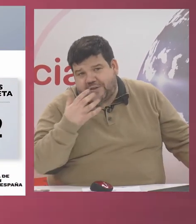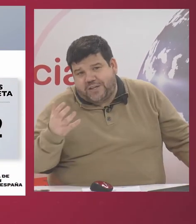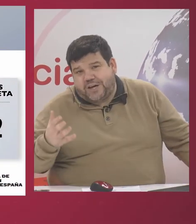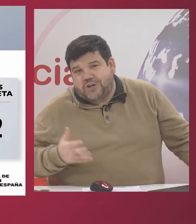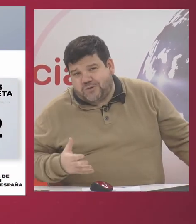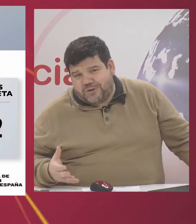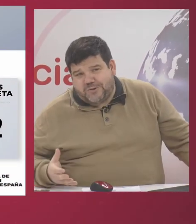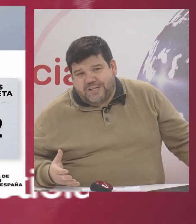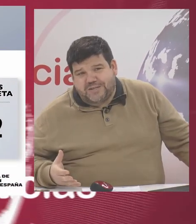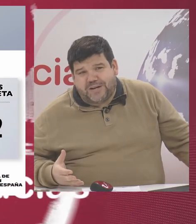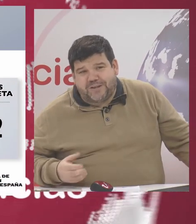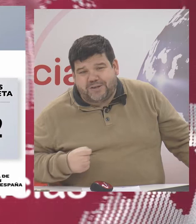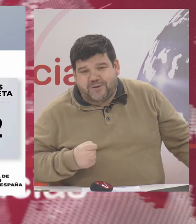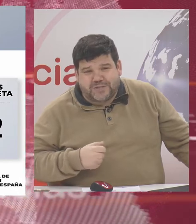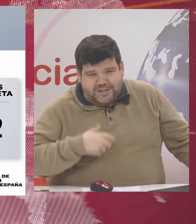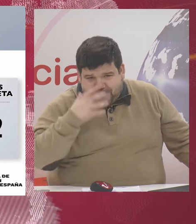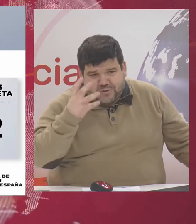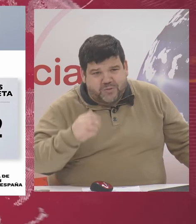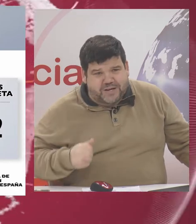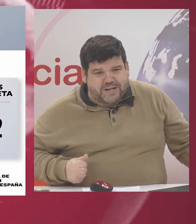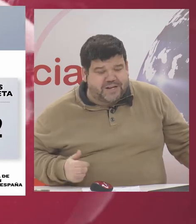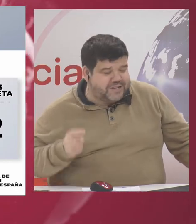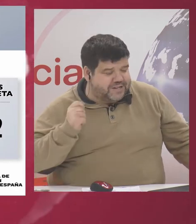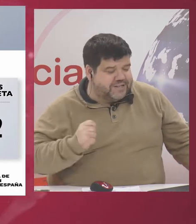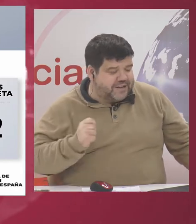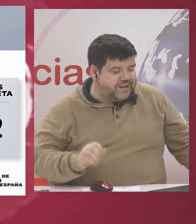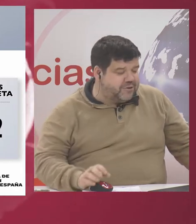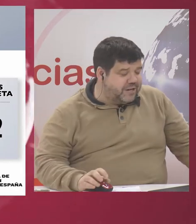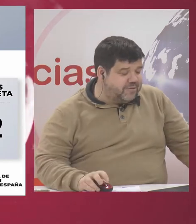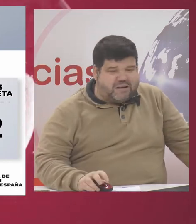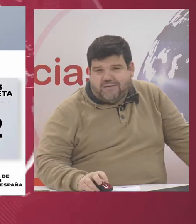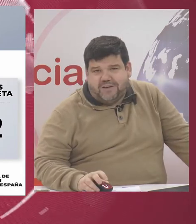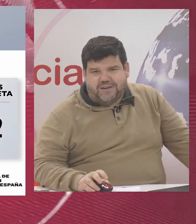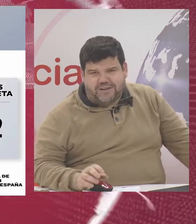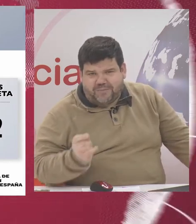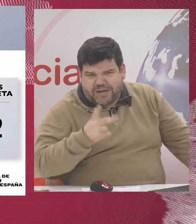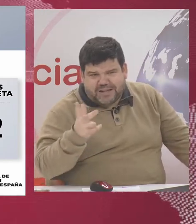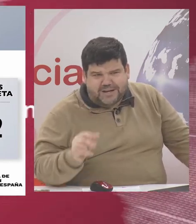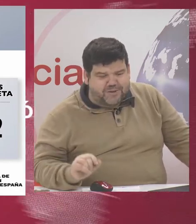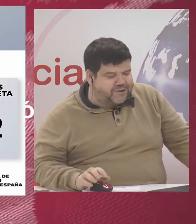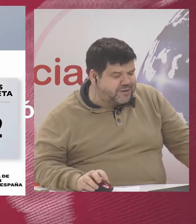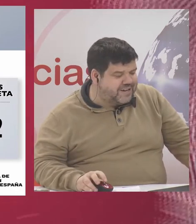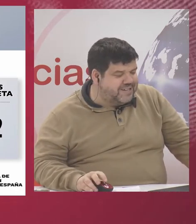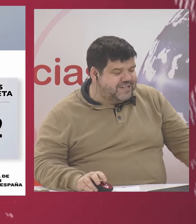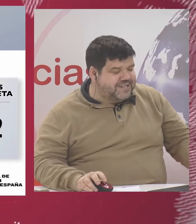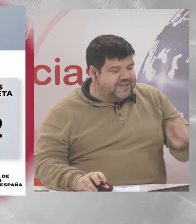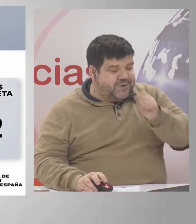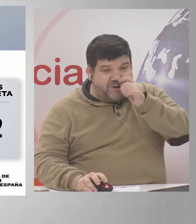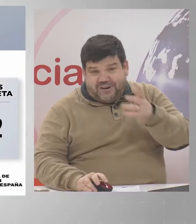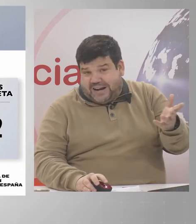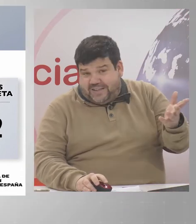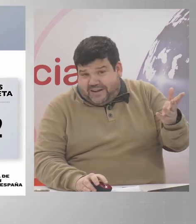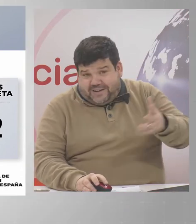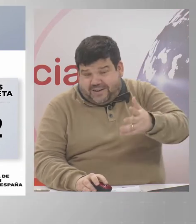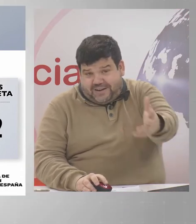bueno, pesadilla, sobre todo en esta semana, decirlo de pesadilla, algunos me van a tirar de las orejas. Bueno, hay quien venga a tirarme de las orejas. Pero